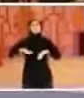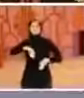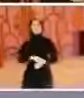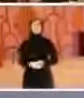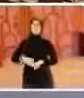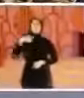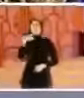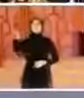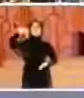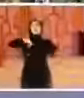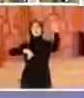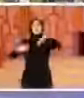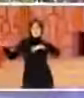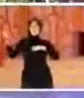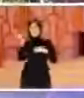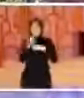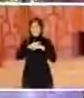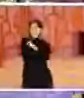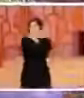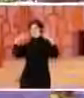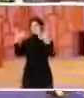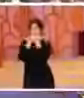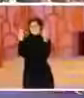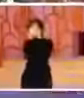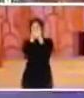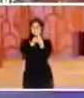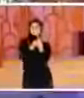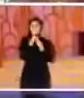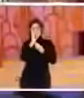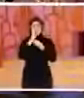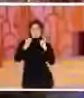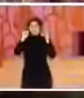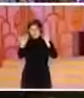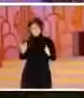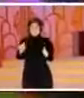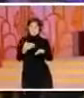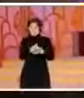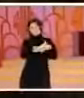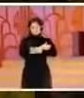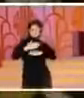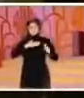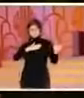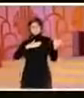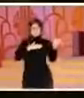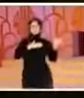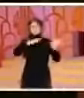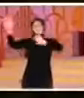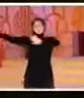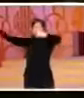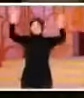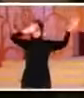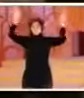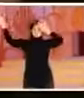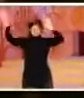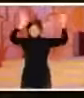arriba Vamos a bailar con nuestro pueblo antes de comenzar nuestra actuación moviendo las manos para